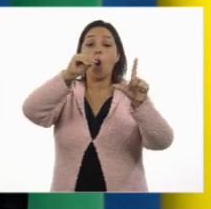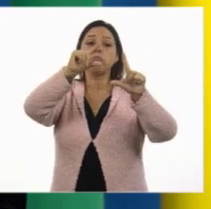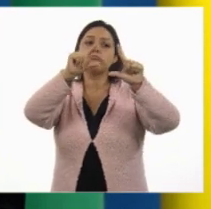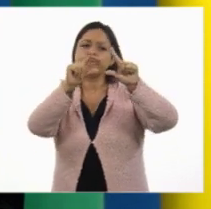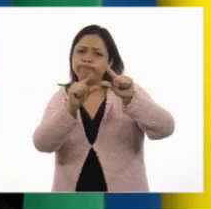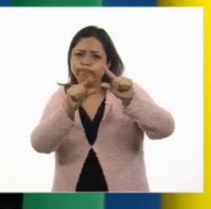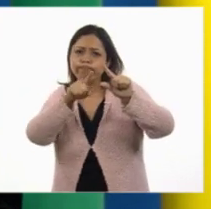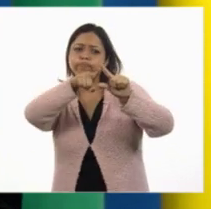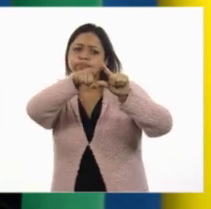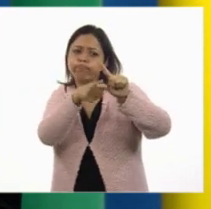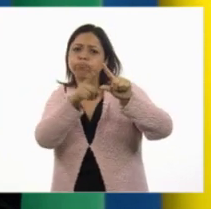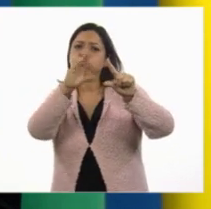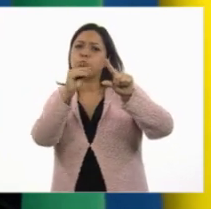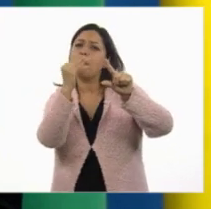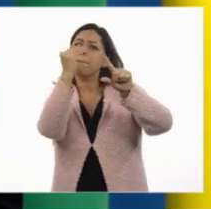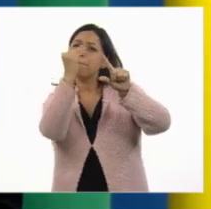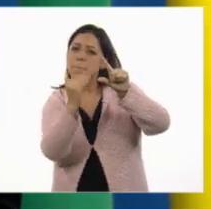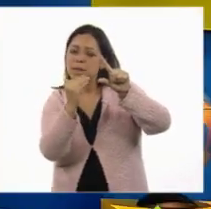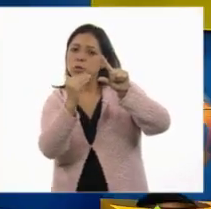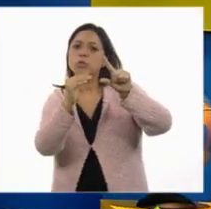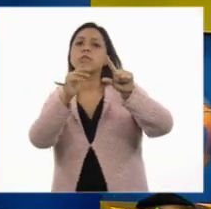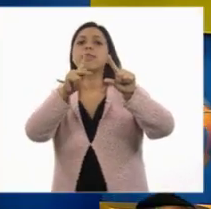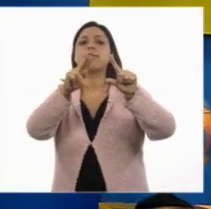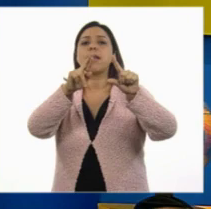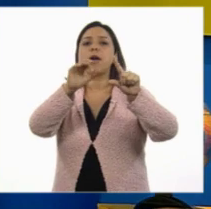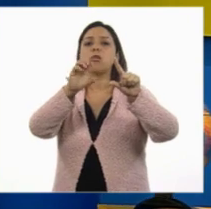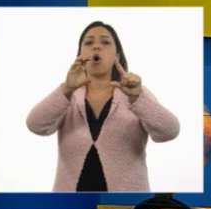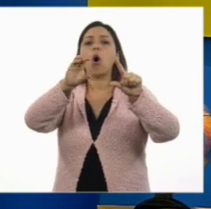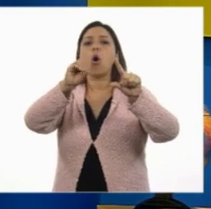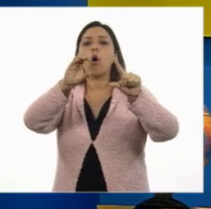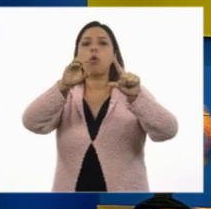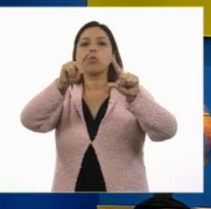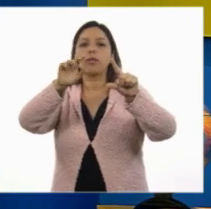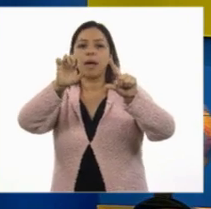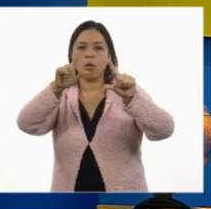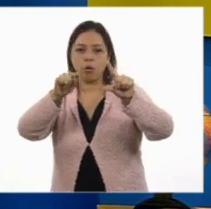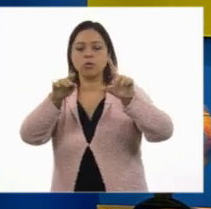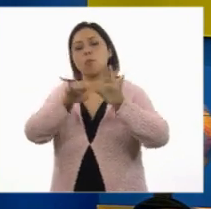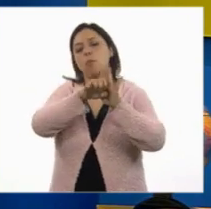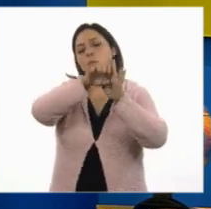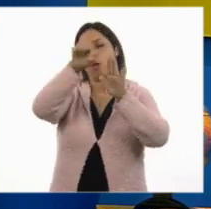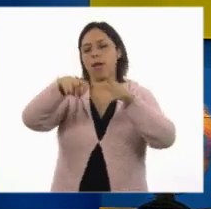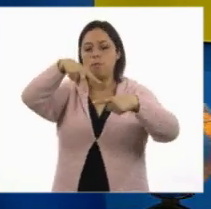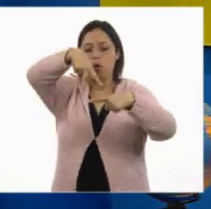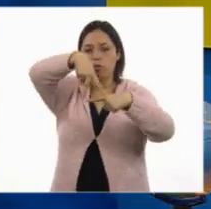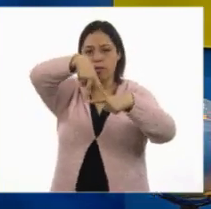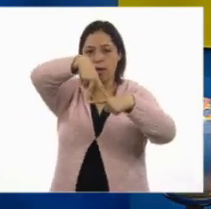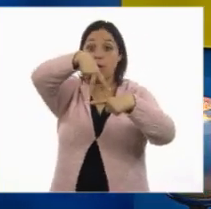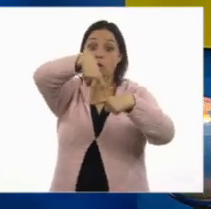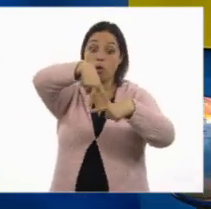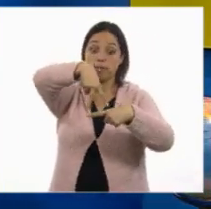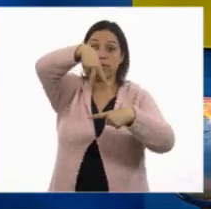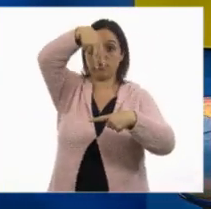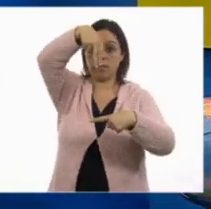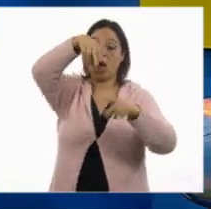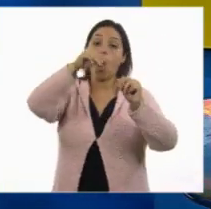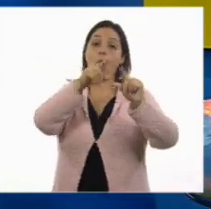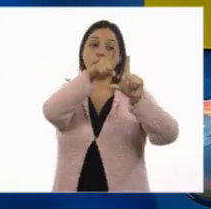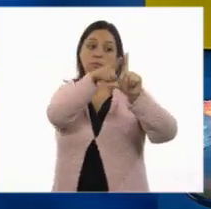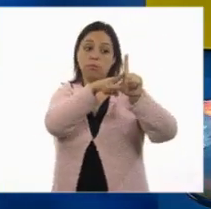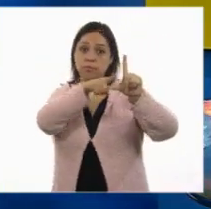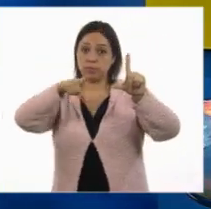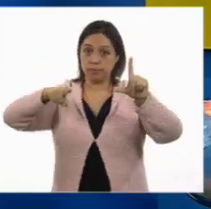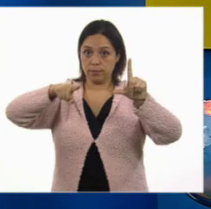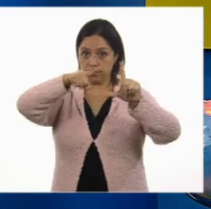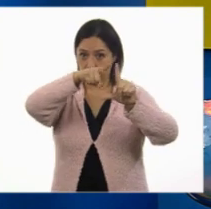como triángulos acutángulos. Un triángulo equilátero, un triángulo isósceles o un triángulo escaleno.